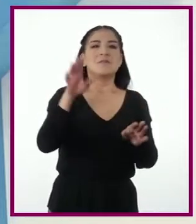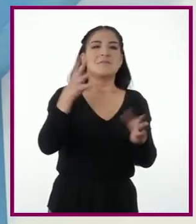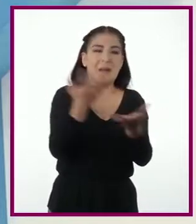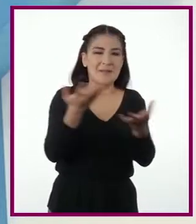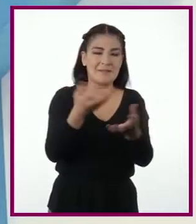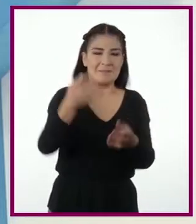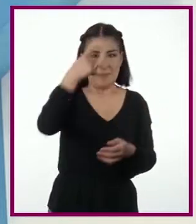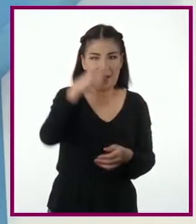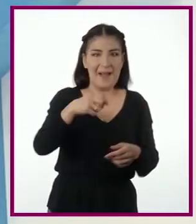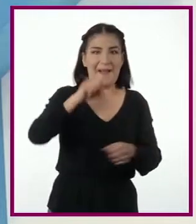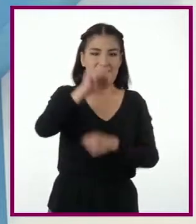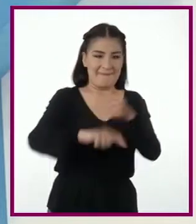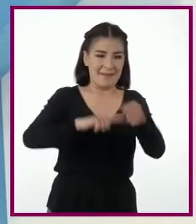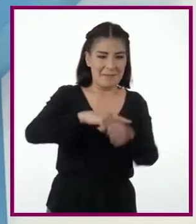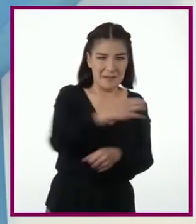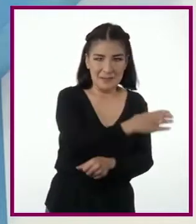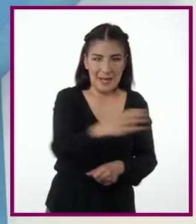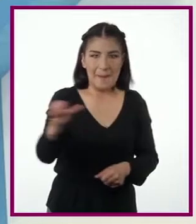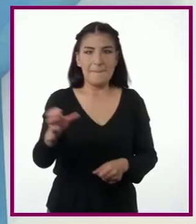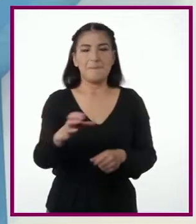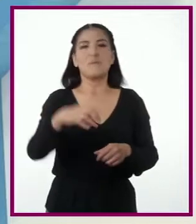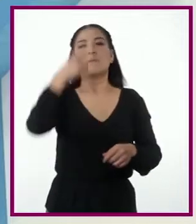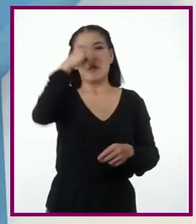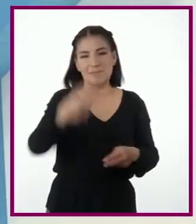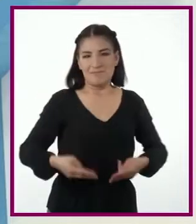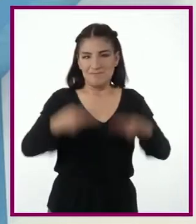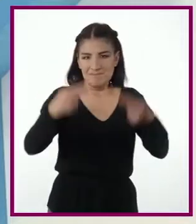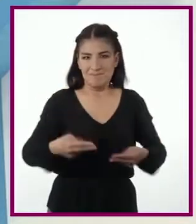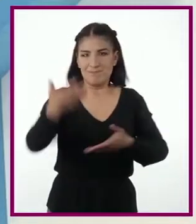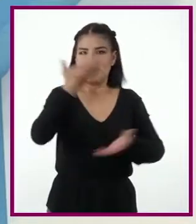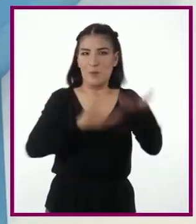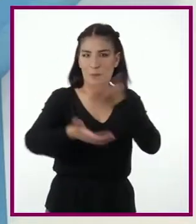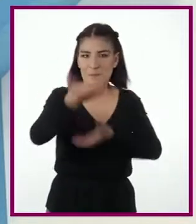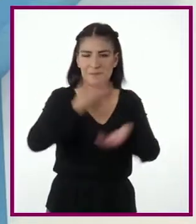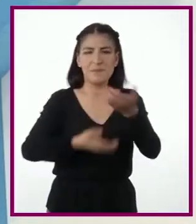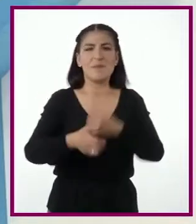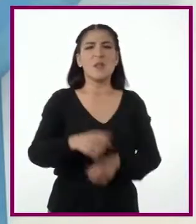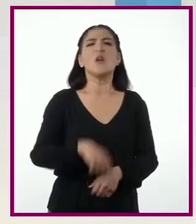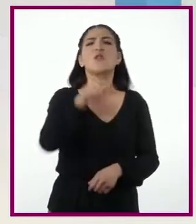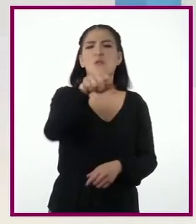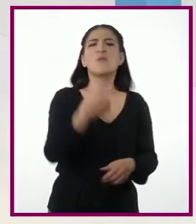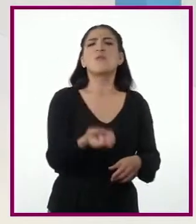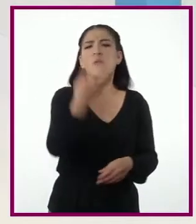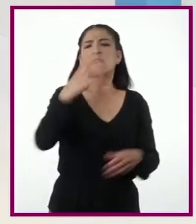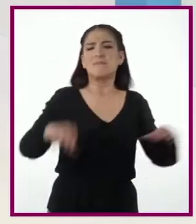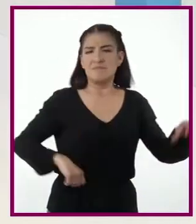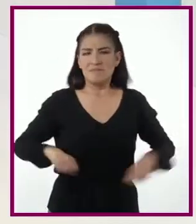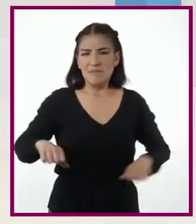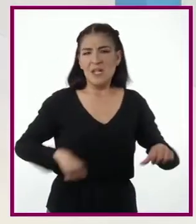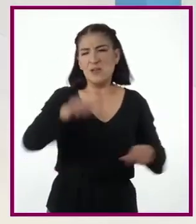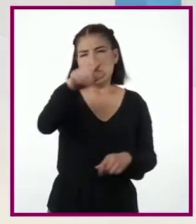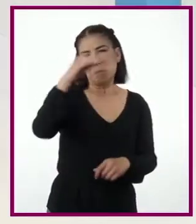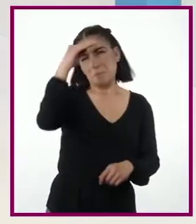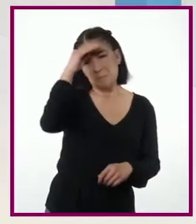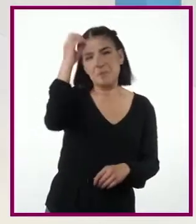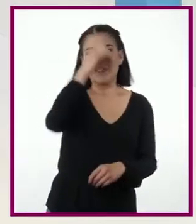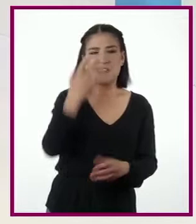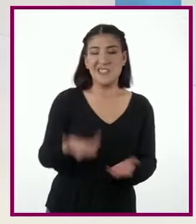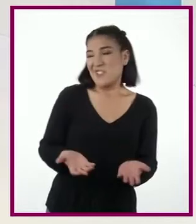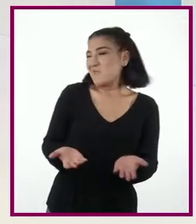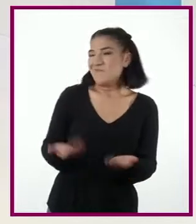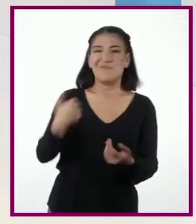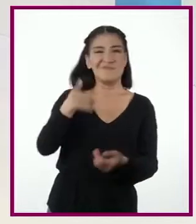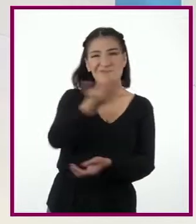y actividades culturales o de comercio. ¿Qué actividades se te ocurren? Uy, maestra, no